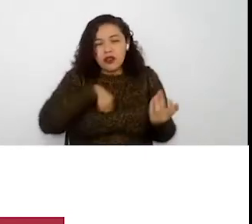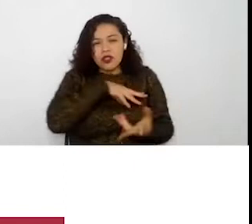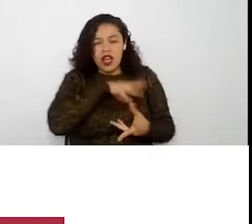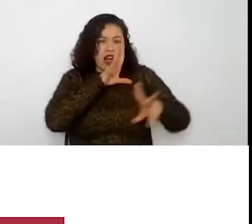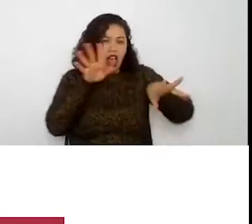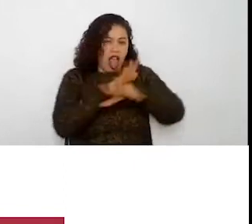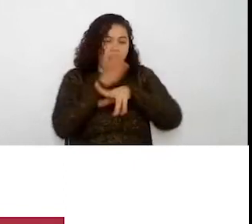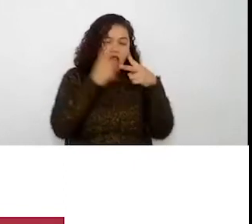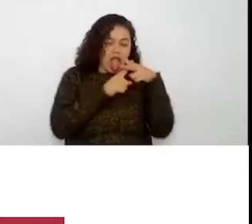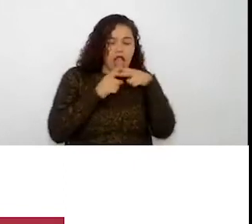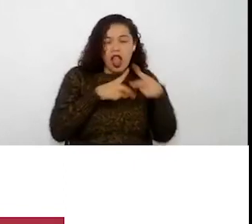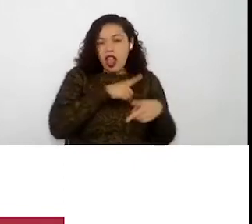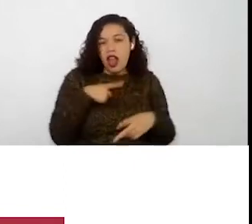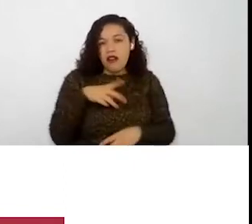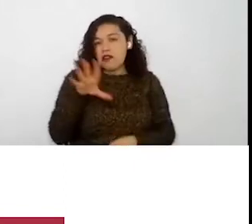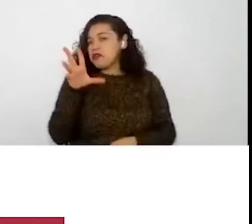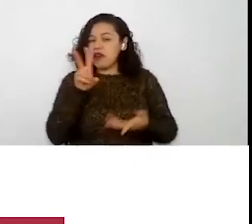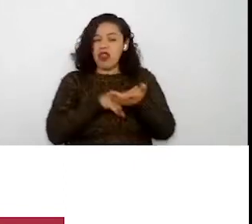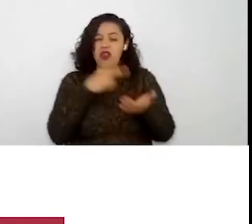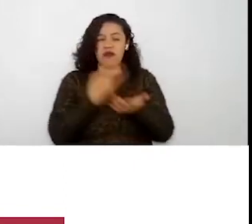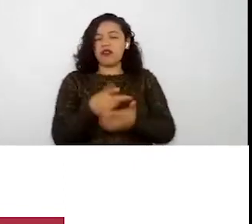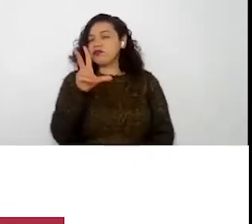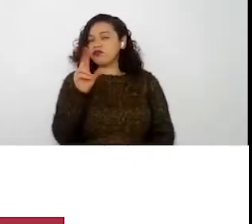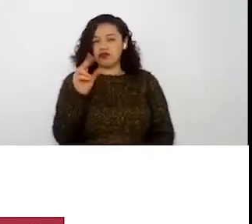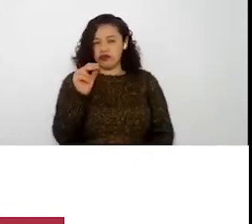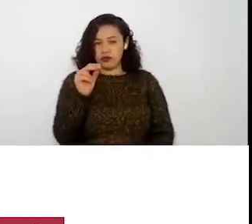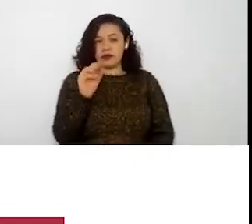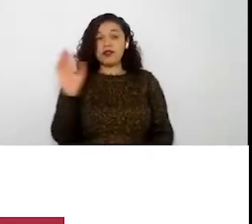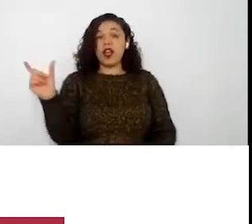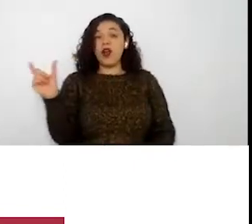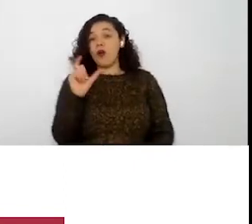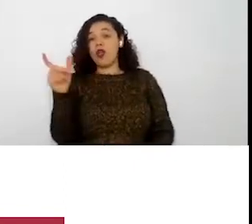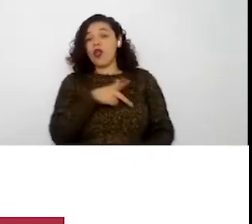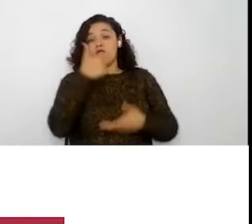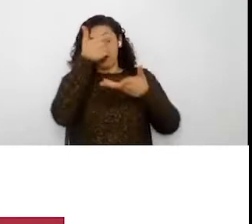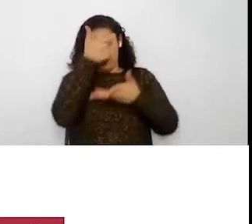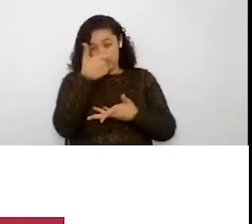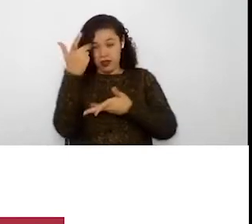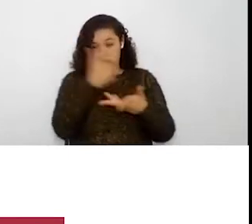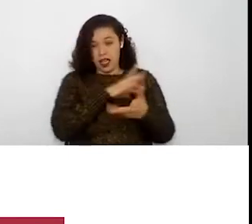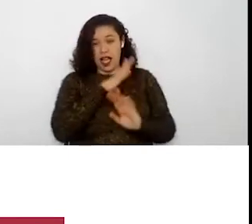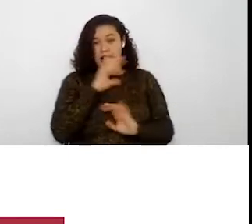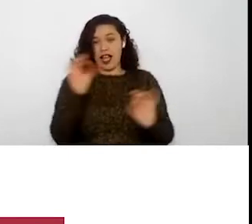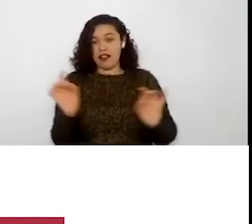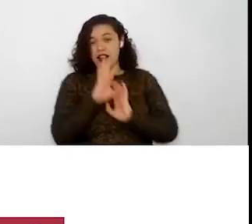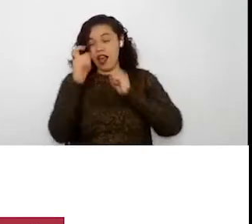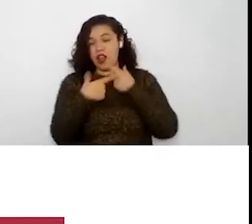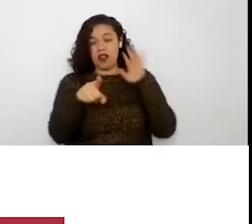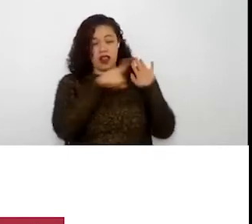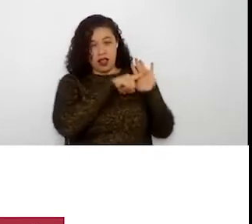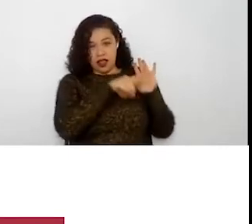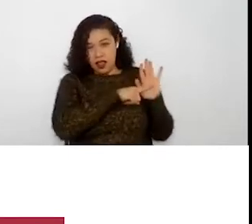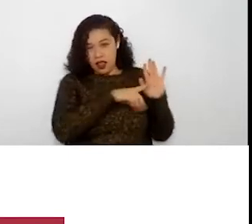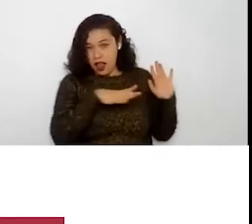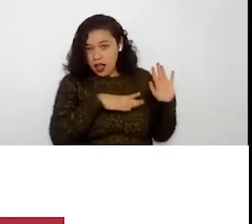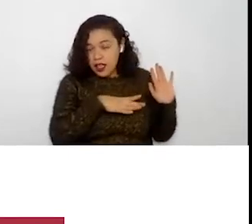no tienen que calcularlas para que no se dupliquen las mismas si al finalizar el presupuesto se obtiene un déficit o un resultado negativo